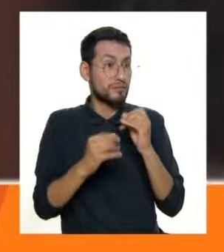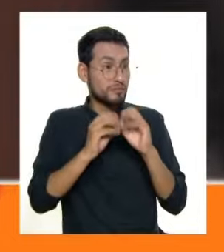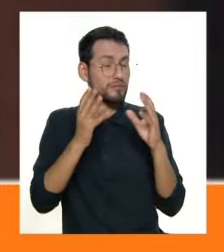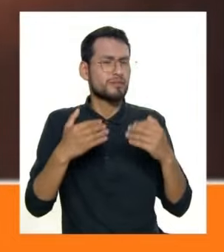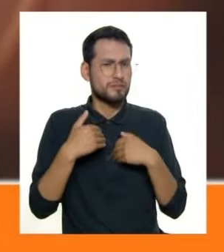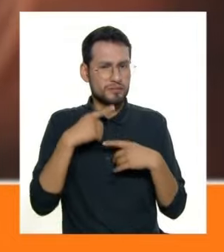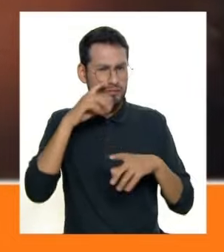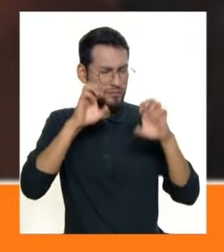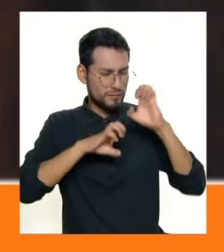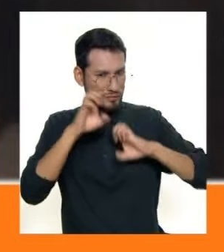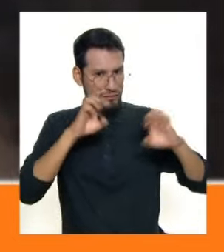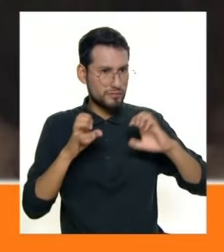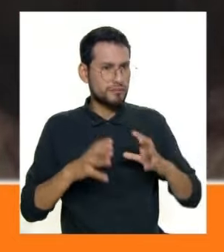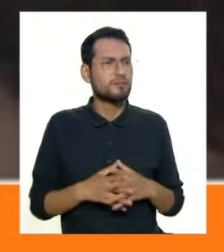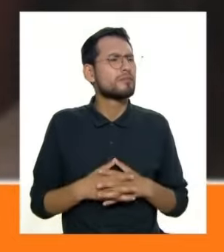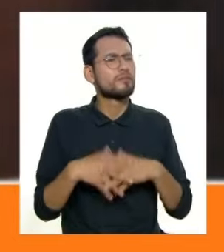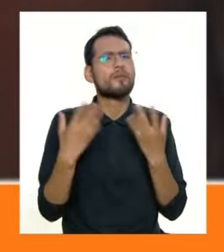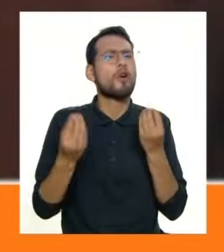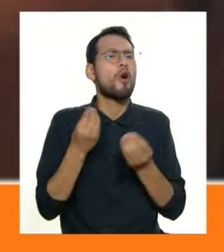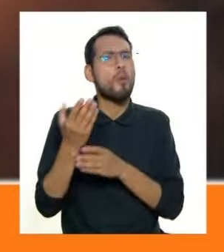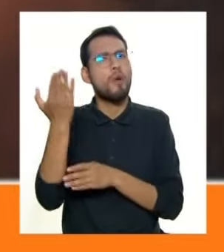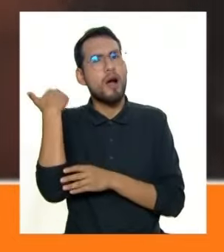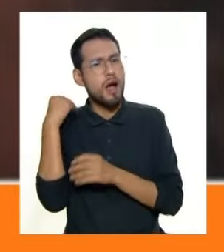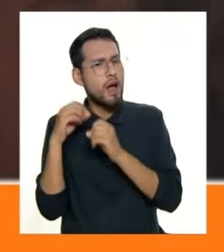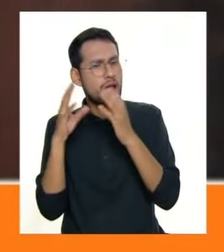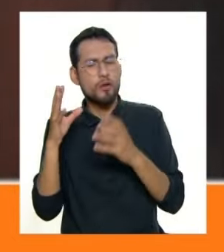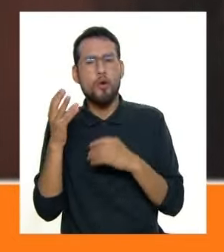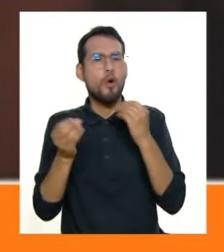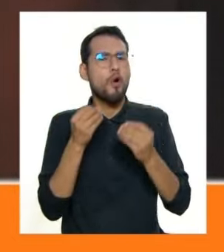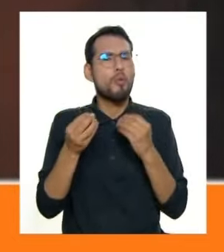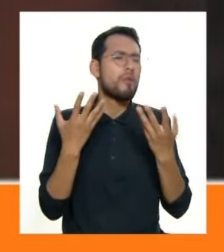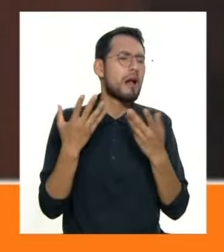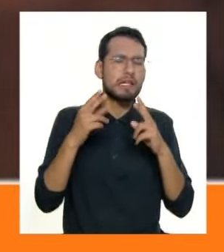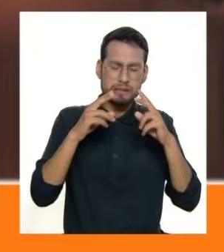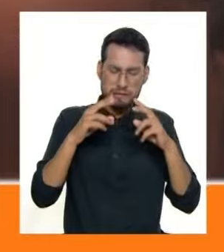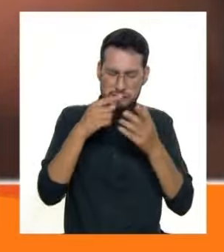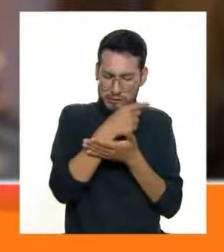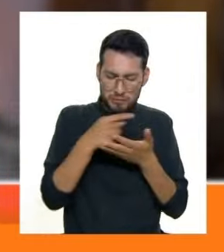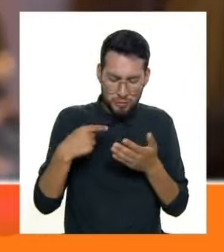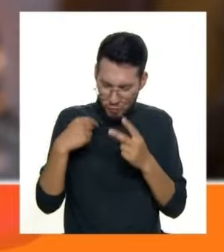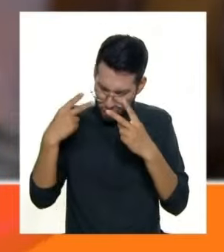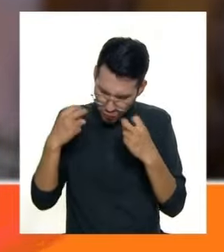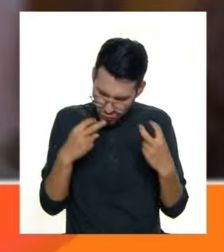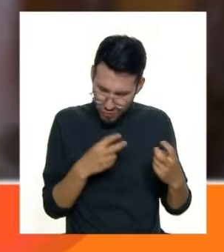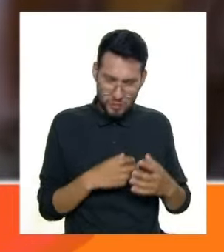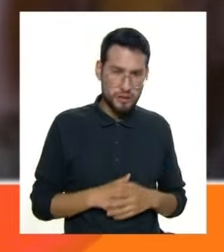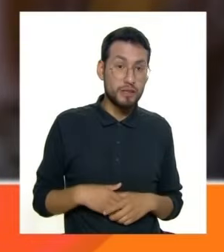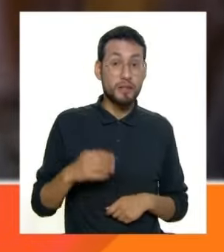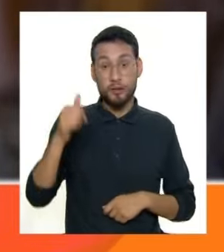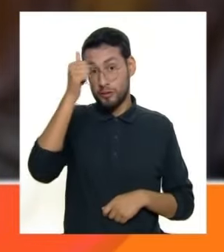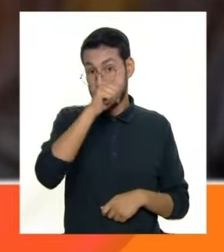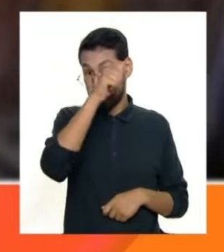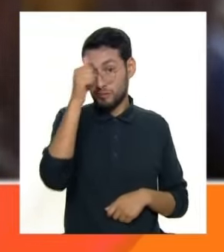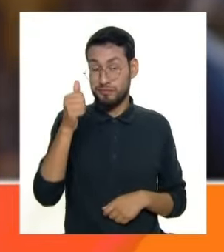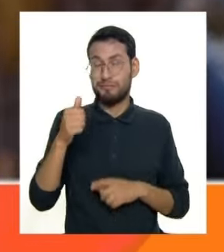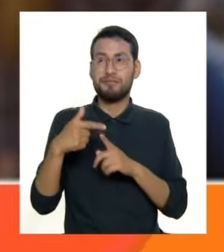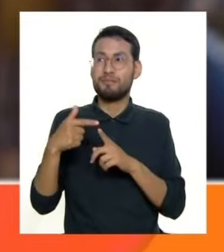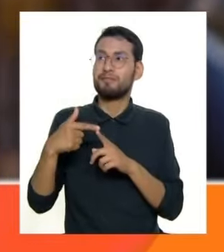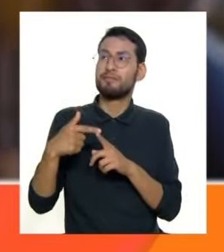hacemos una evaluación de cómo fue el día anterior o cómo fue nuestra semana? Los domingos alguien hace una evaluación de lo que